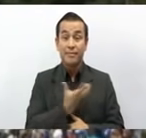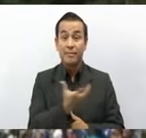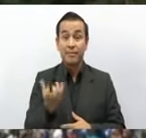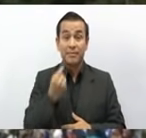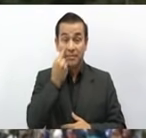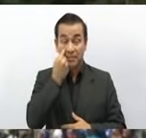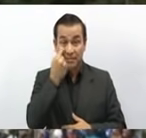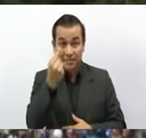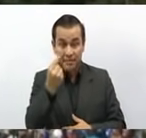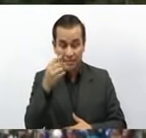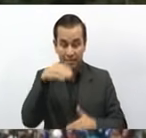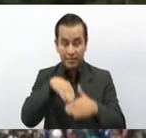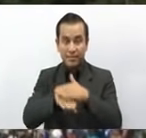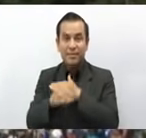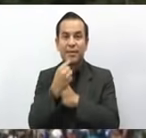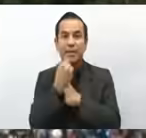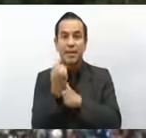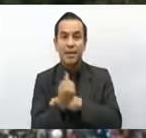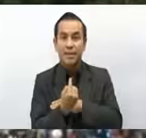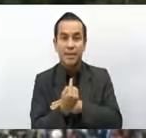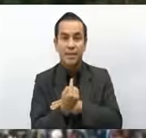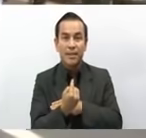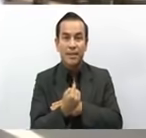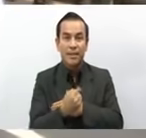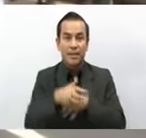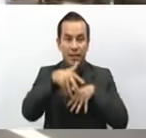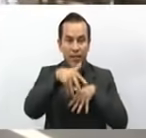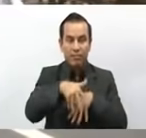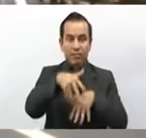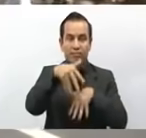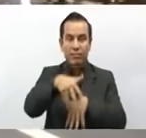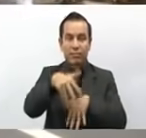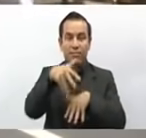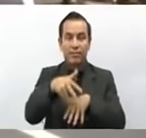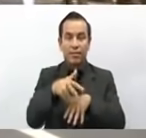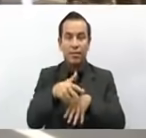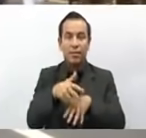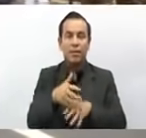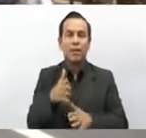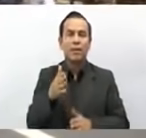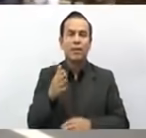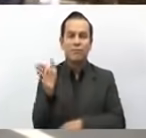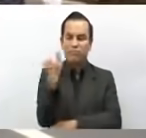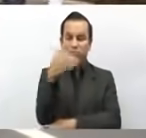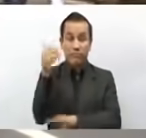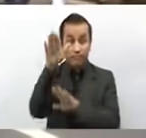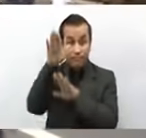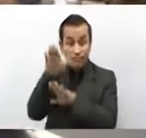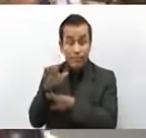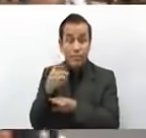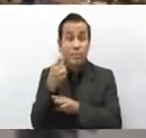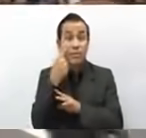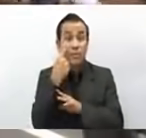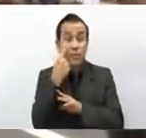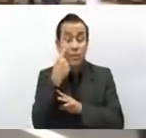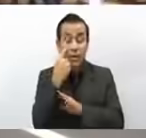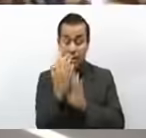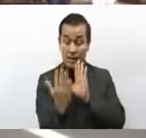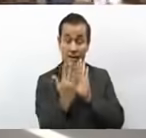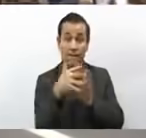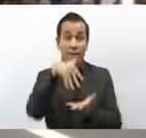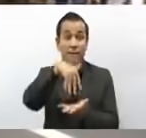Observemos el ingreso de la escolta de nuestro glorioso pabellón nacional, desfilando frente al pueblo salvadoreño.